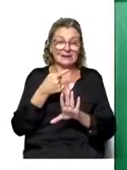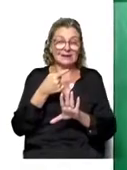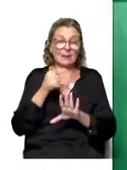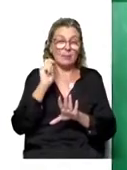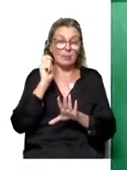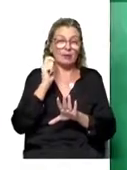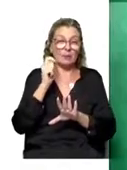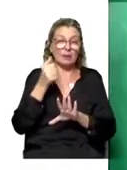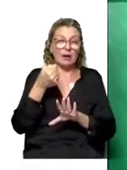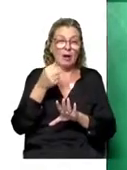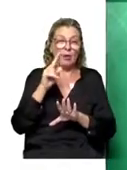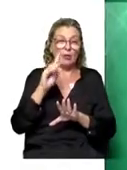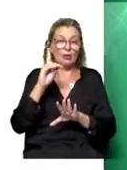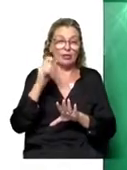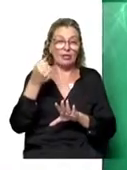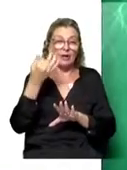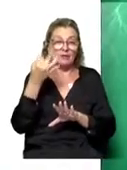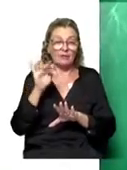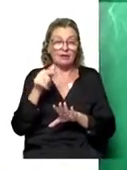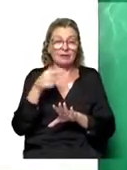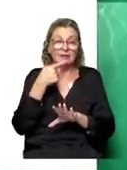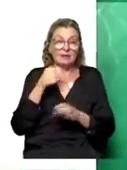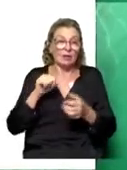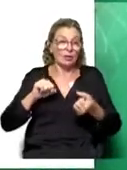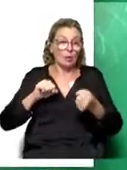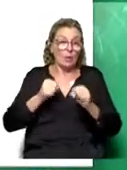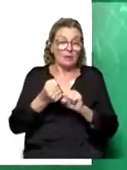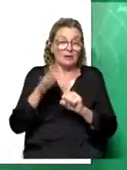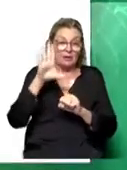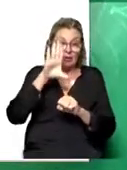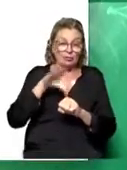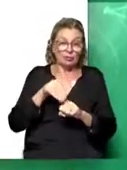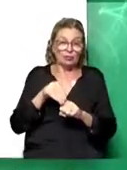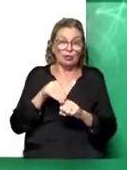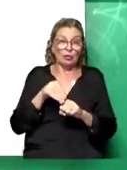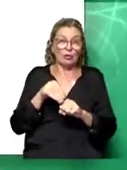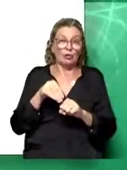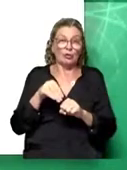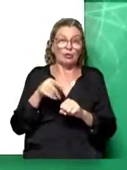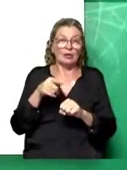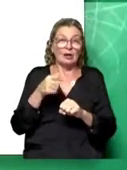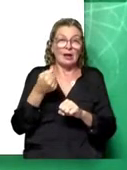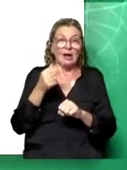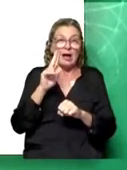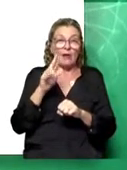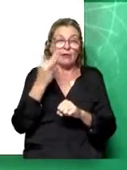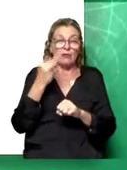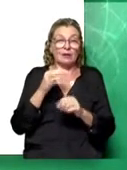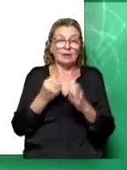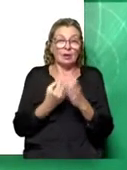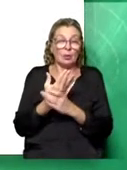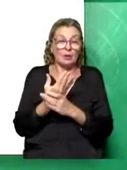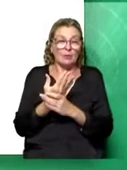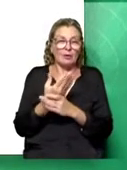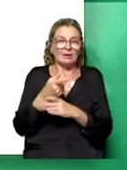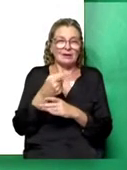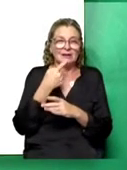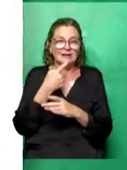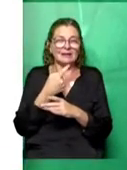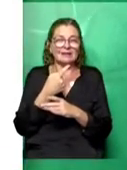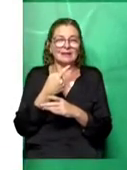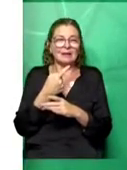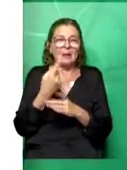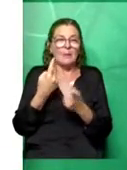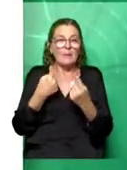públicamente por AUDAF, se informa que quedan suspendidas todas las disciplinas y categorías de la AUF hasta nuevo aviso. Actividad suspendida